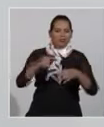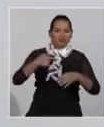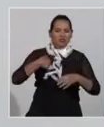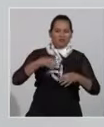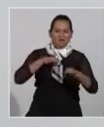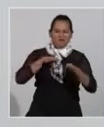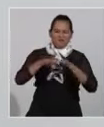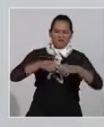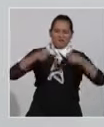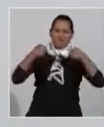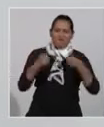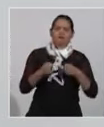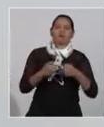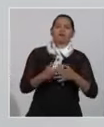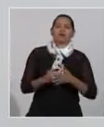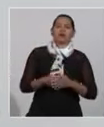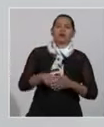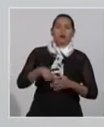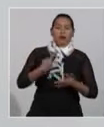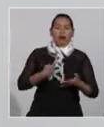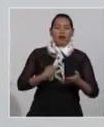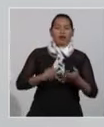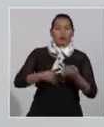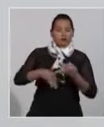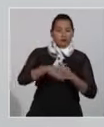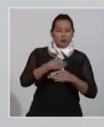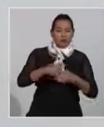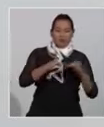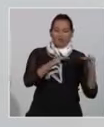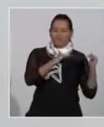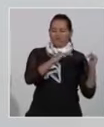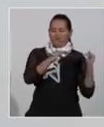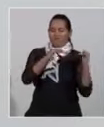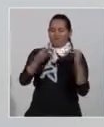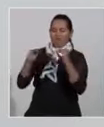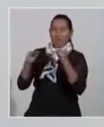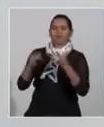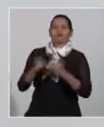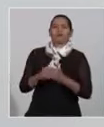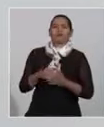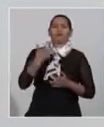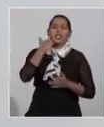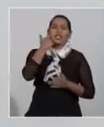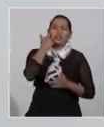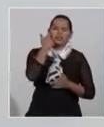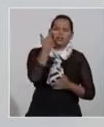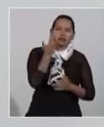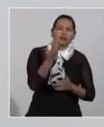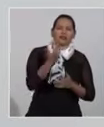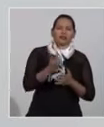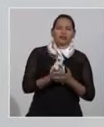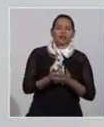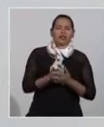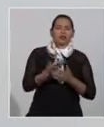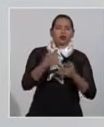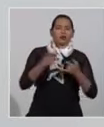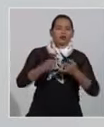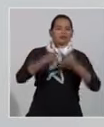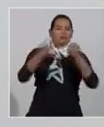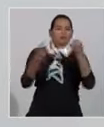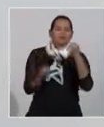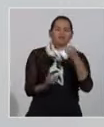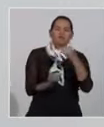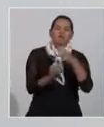el Estado de Derecho. Vamos juntos por igualdad para todos. Quiero construir una nueva historia para Puebla. Una